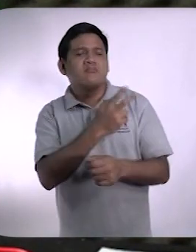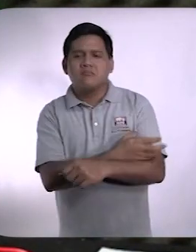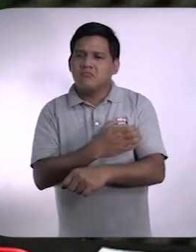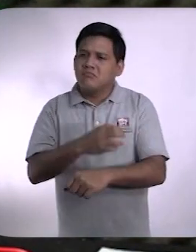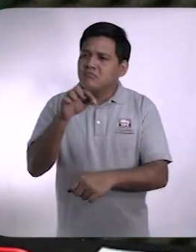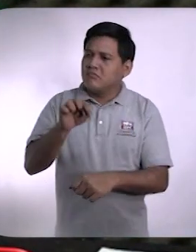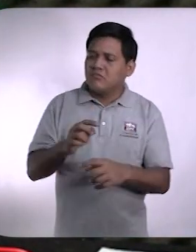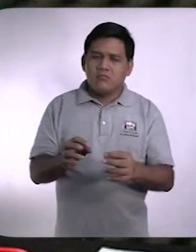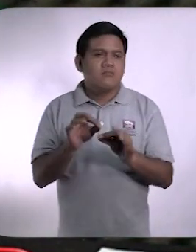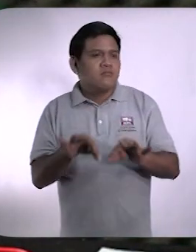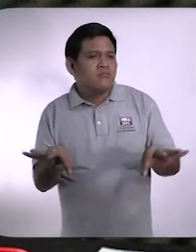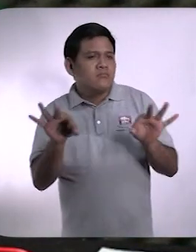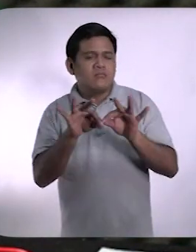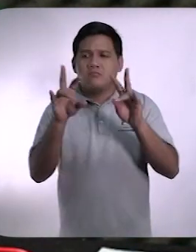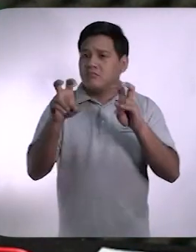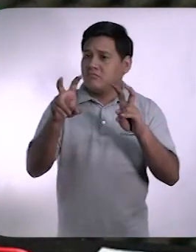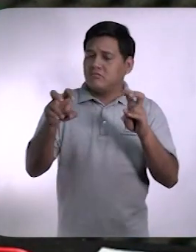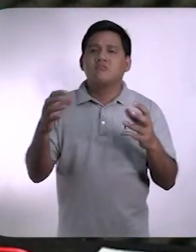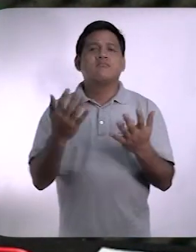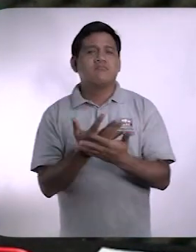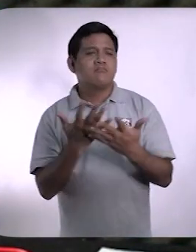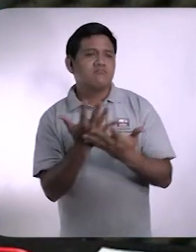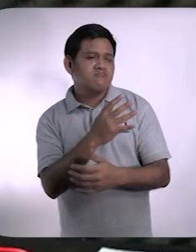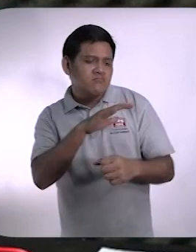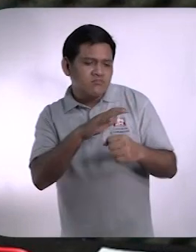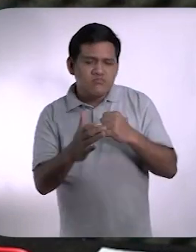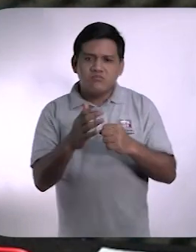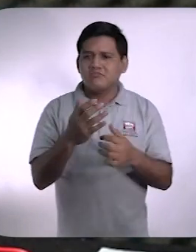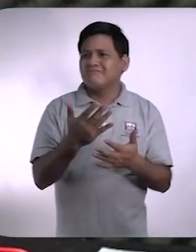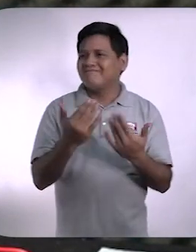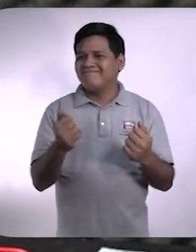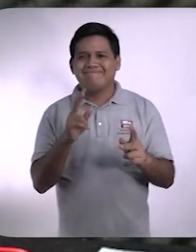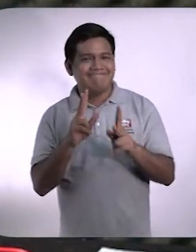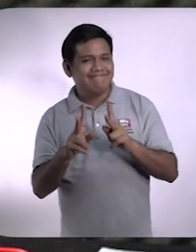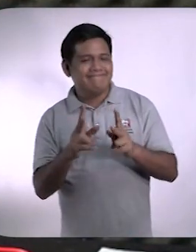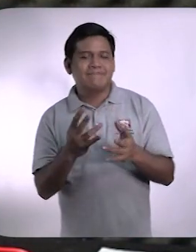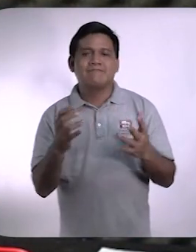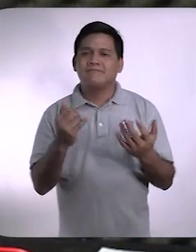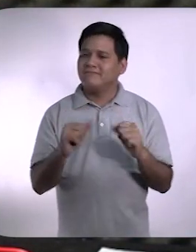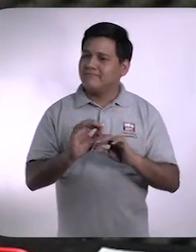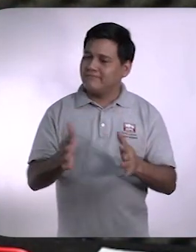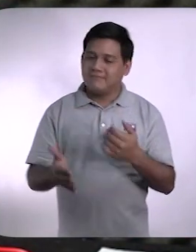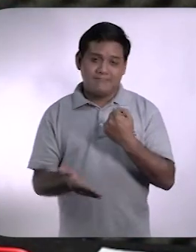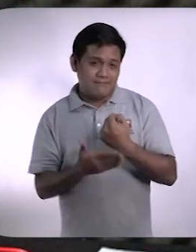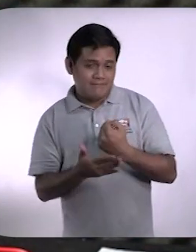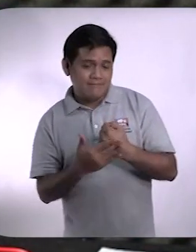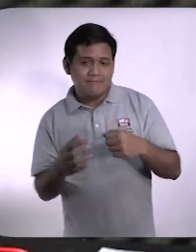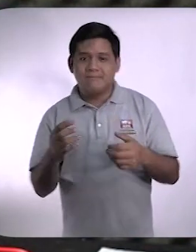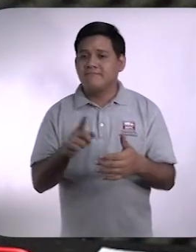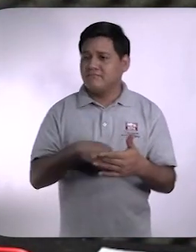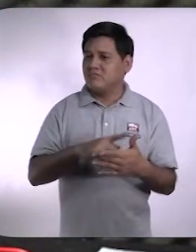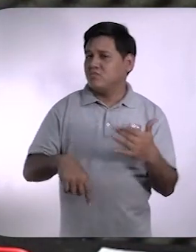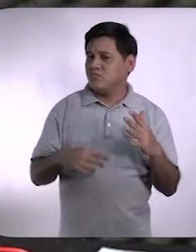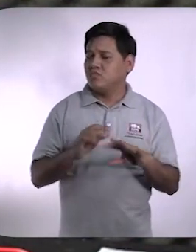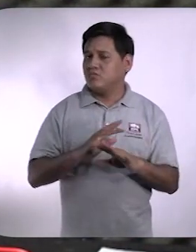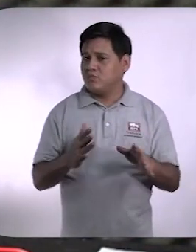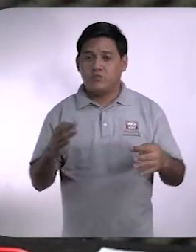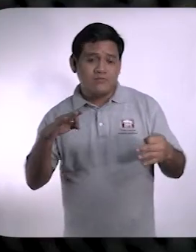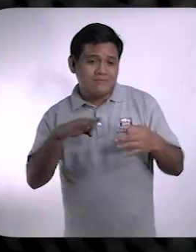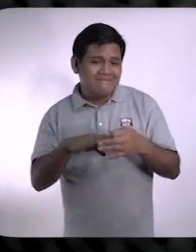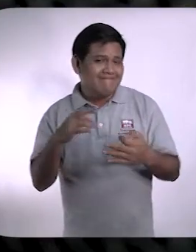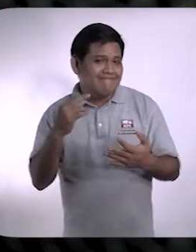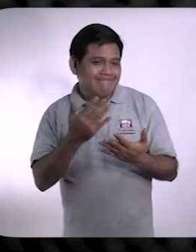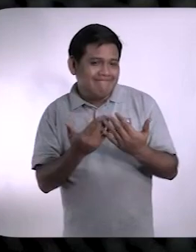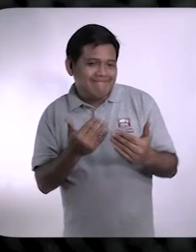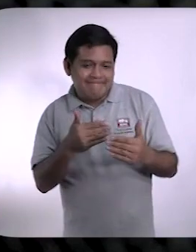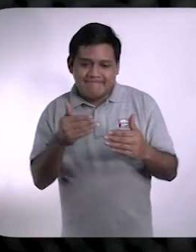tan interesantes ya en esta última etapa en que nos encontramos en el proceso electoral. Así es, ya estamos a casi